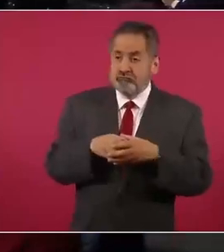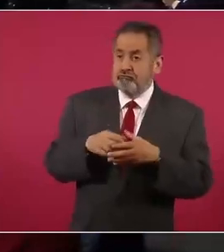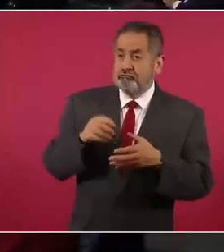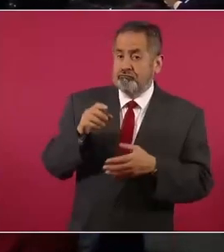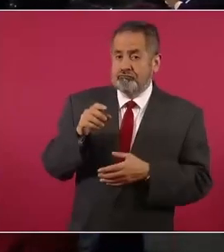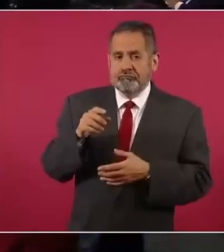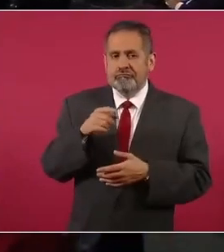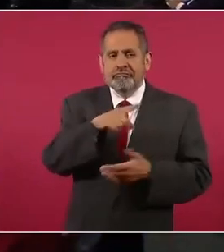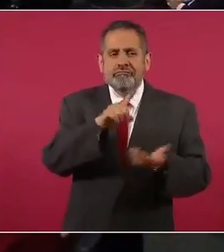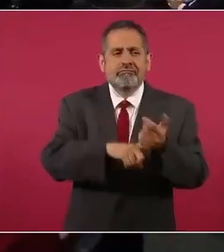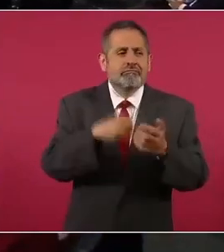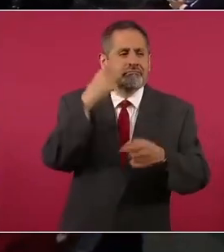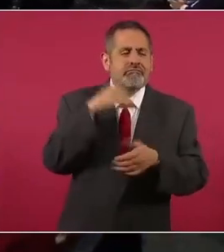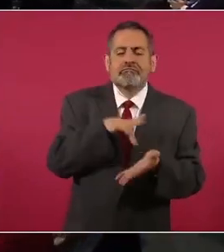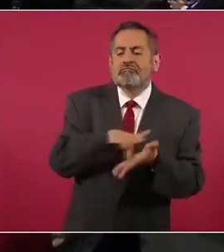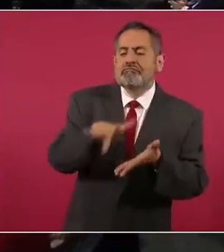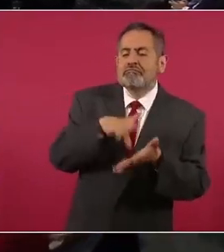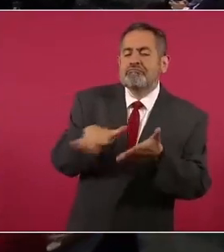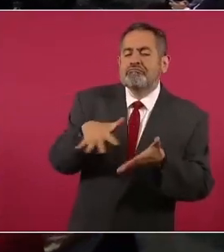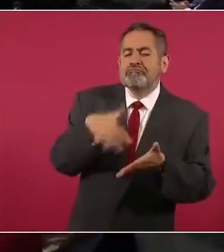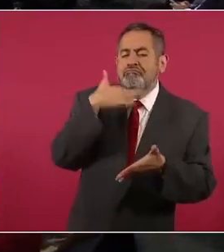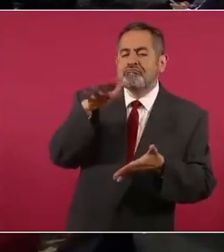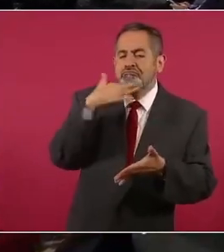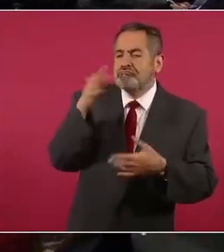convalidó fraudes electorales